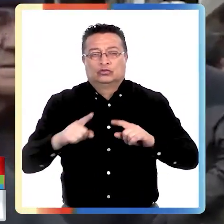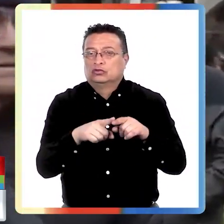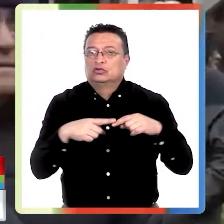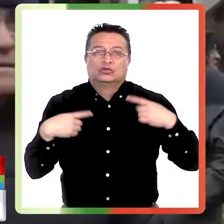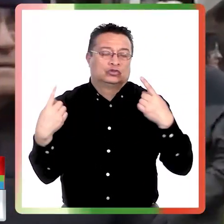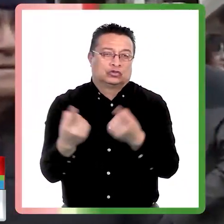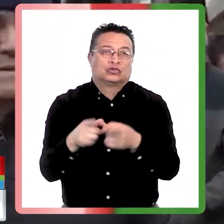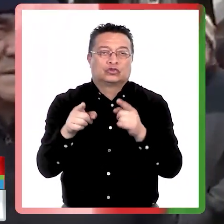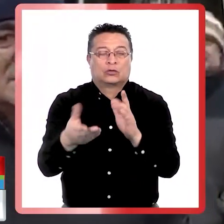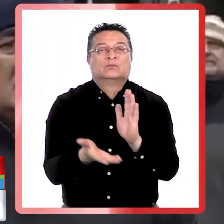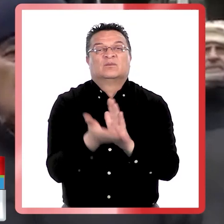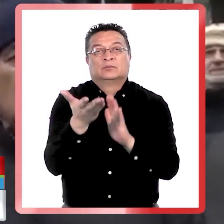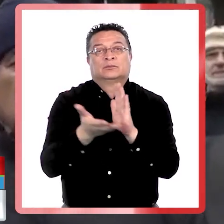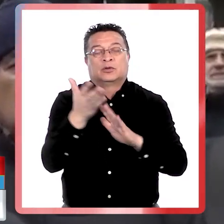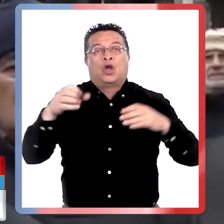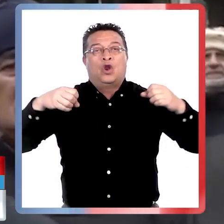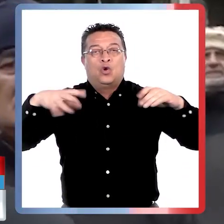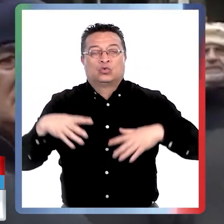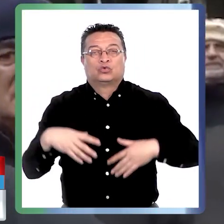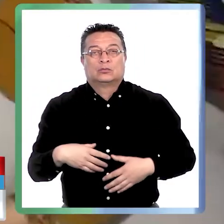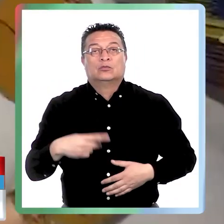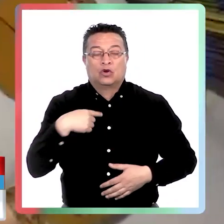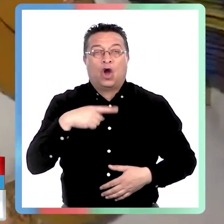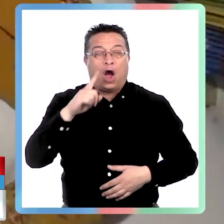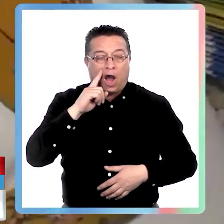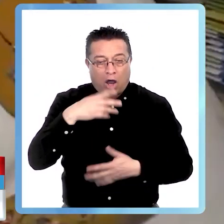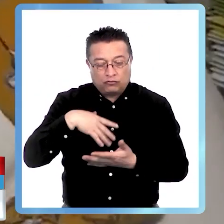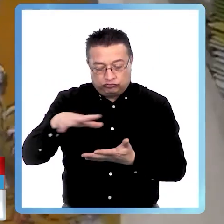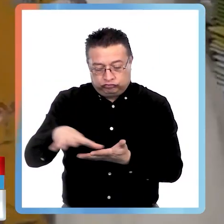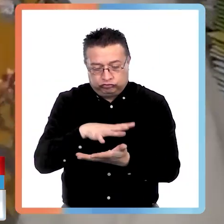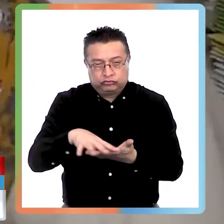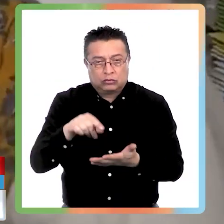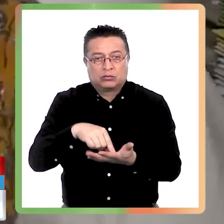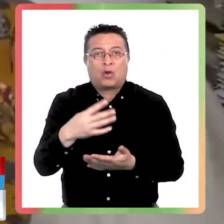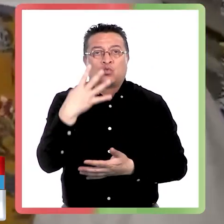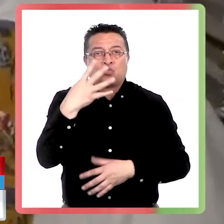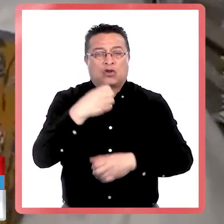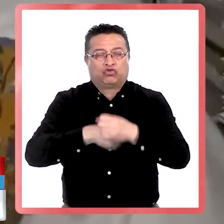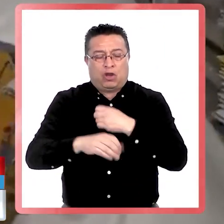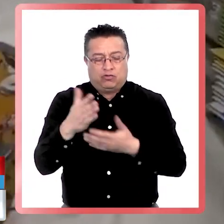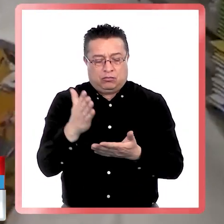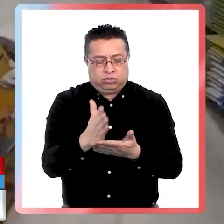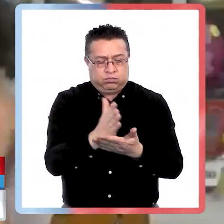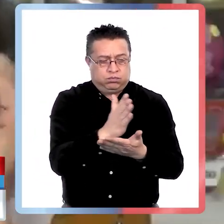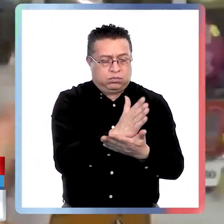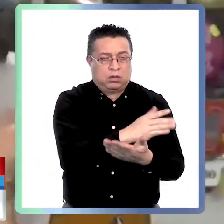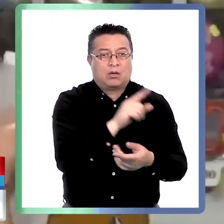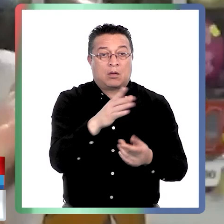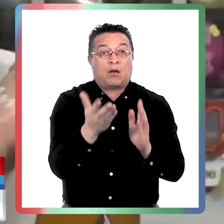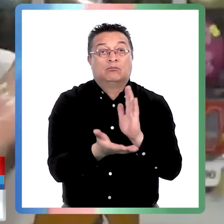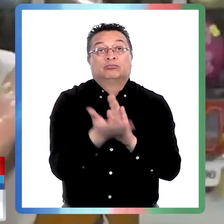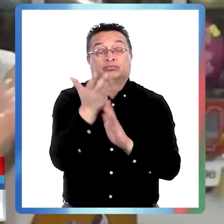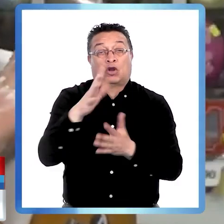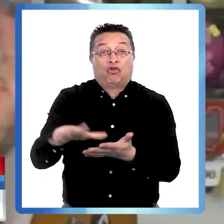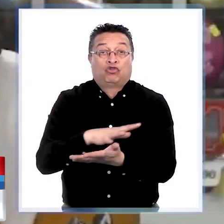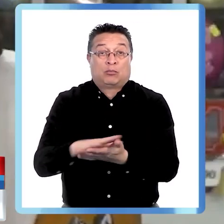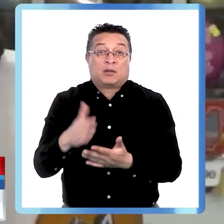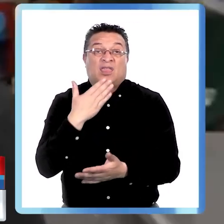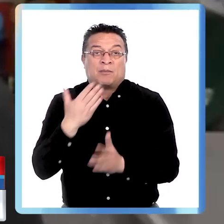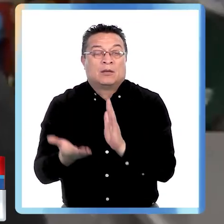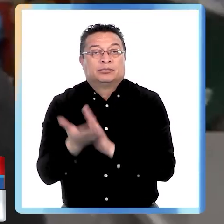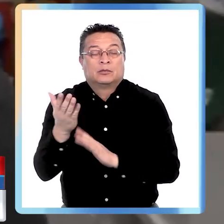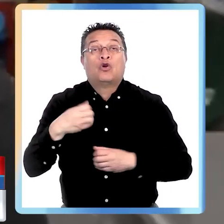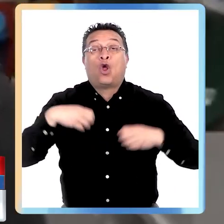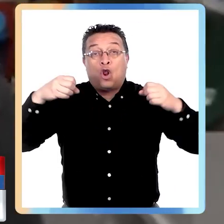sufrir con todo esto alza de la luz. Yo tengo fotocopias que las tengo al precio de hace como 4 años. Capaz que suba la fotocopia